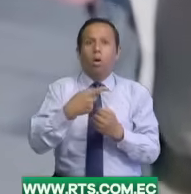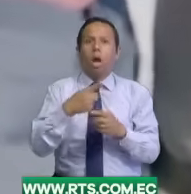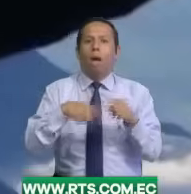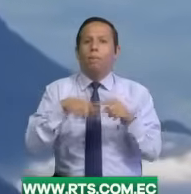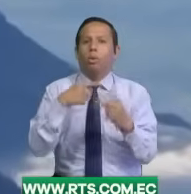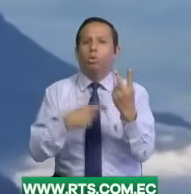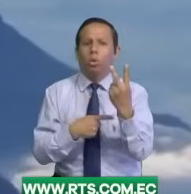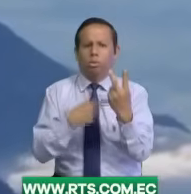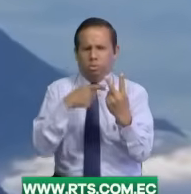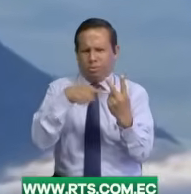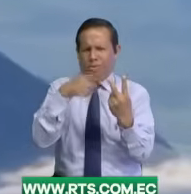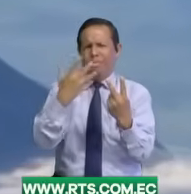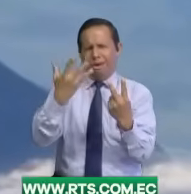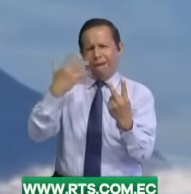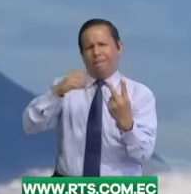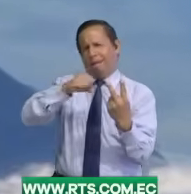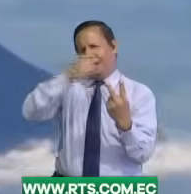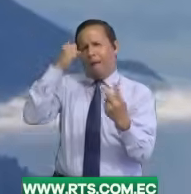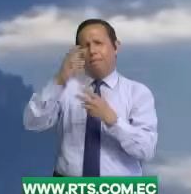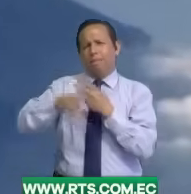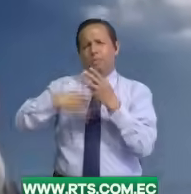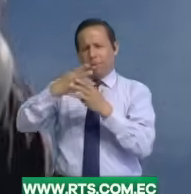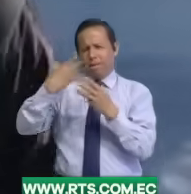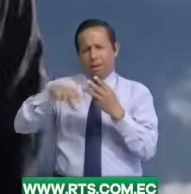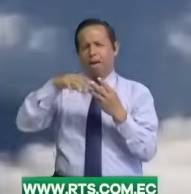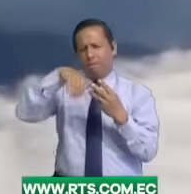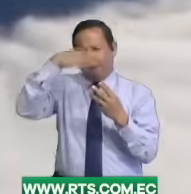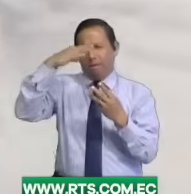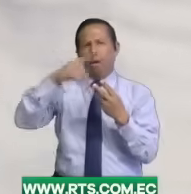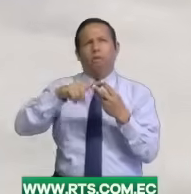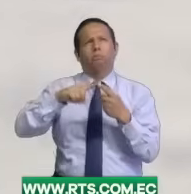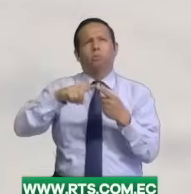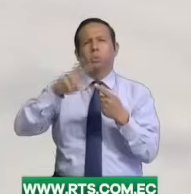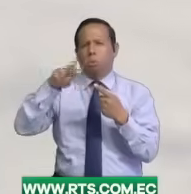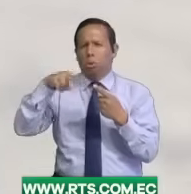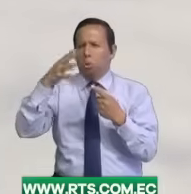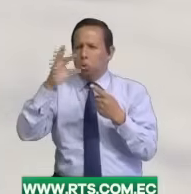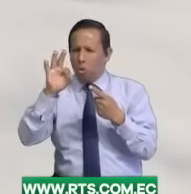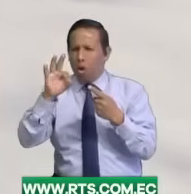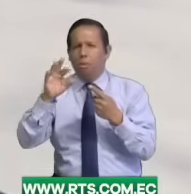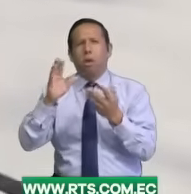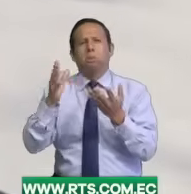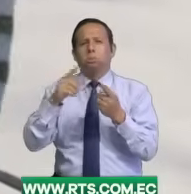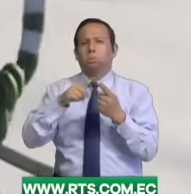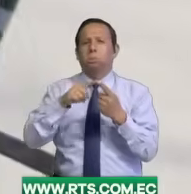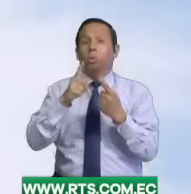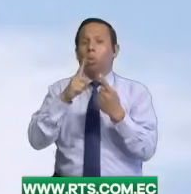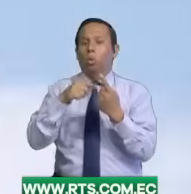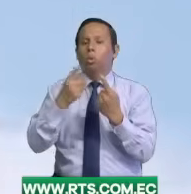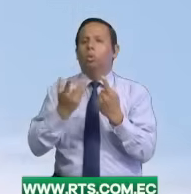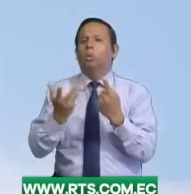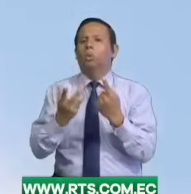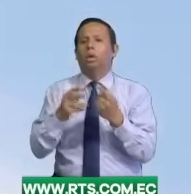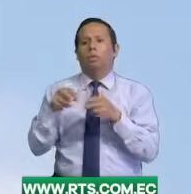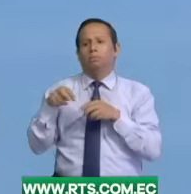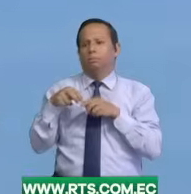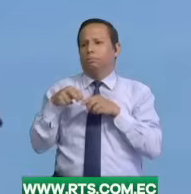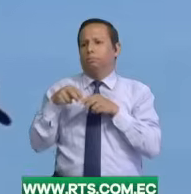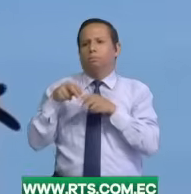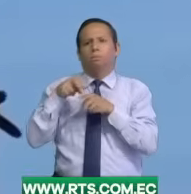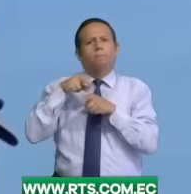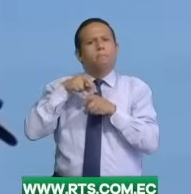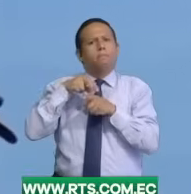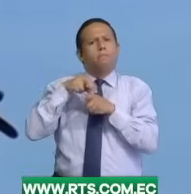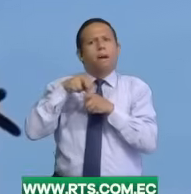poseen varios récords mundiales. En 2019, por ejemplo, uno de ellos recorrió la